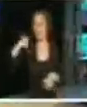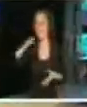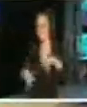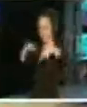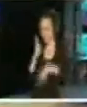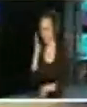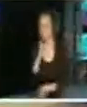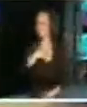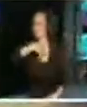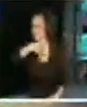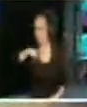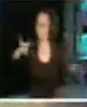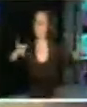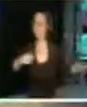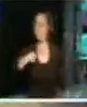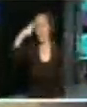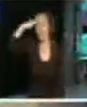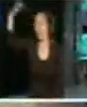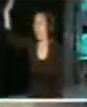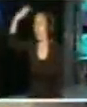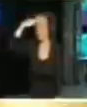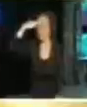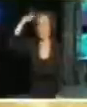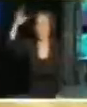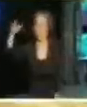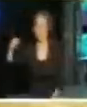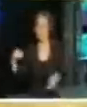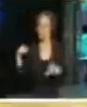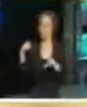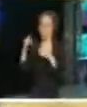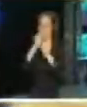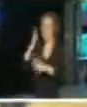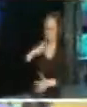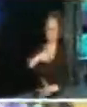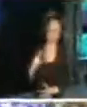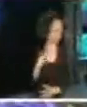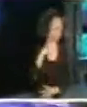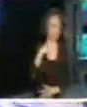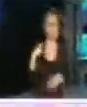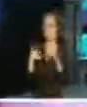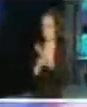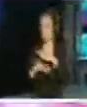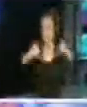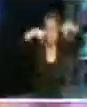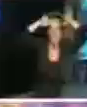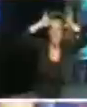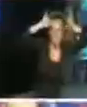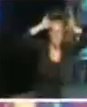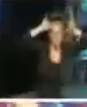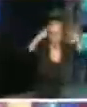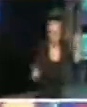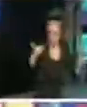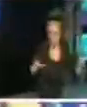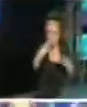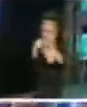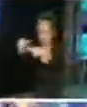Qué desilusión de perder su legado, el mismo diablo es un santo a su lado. No